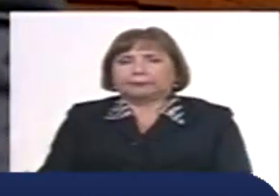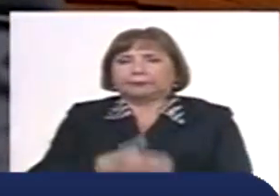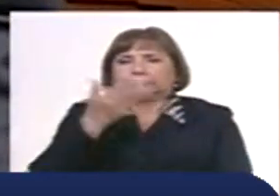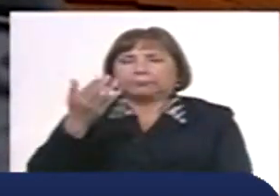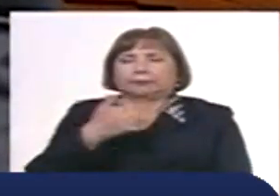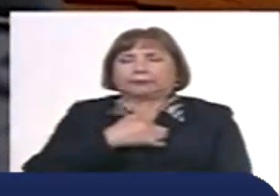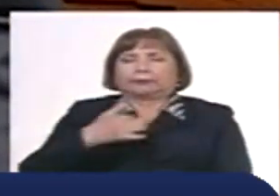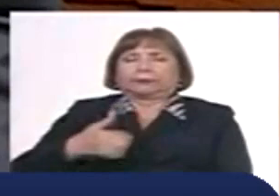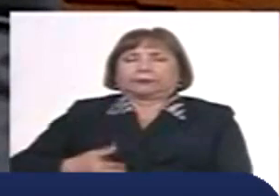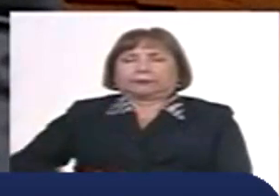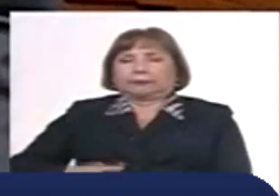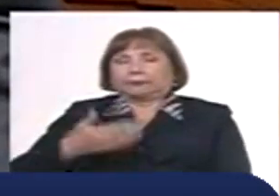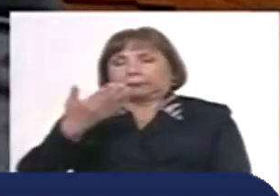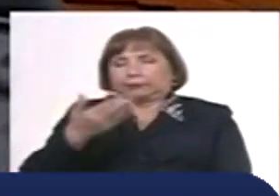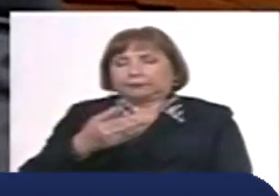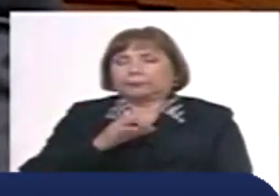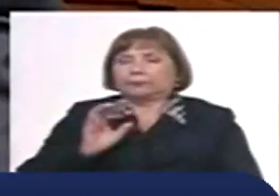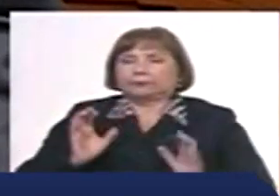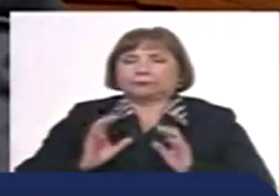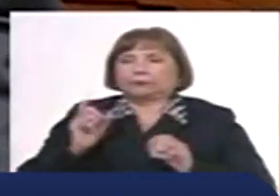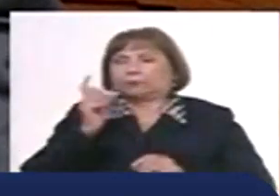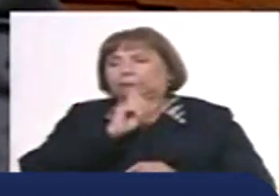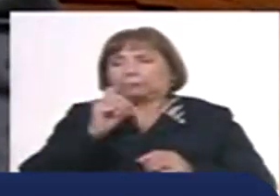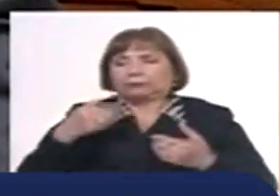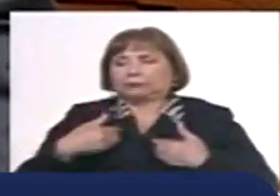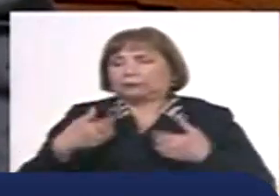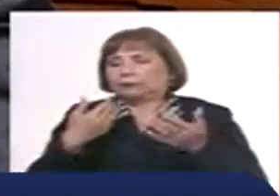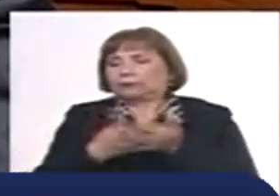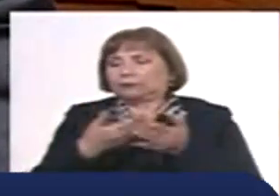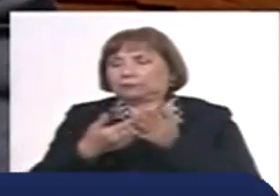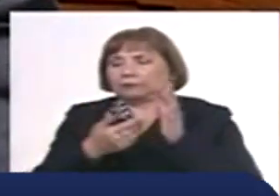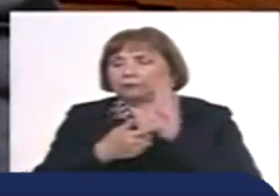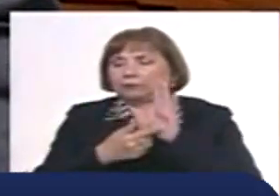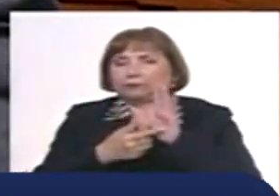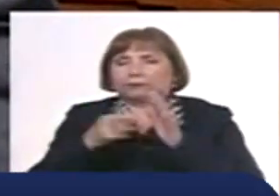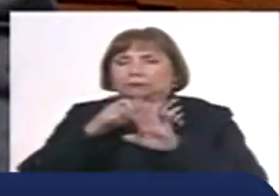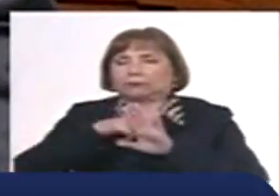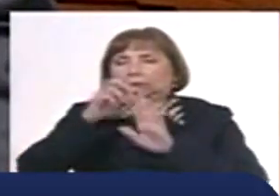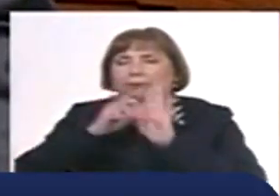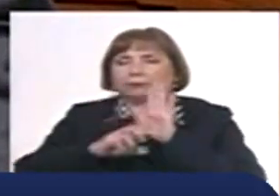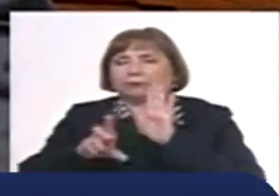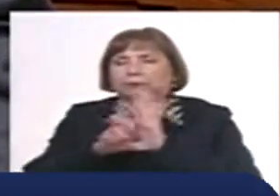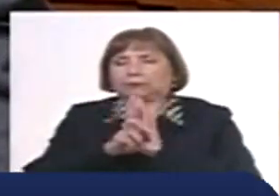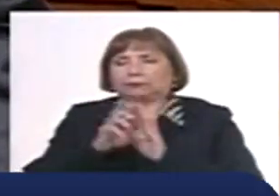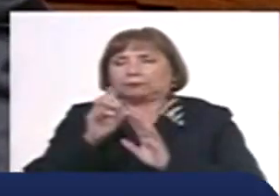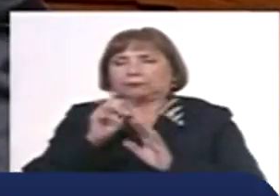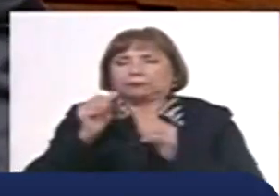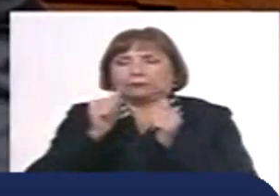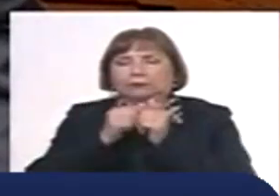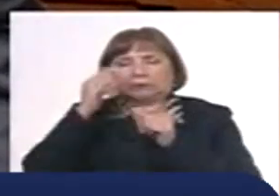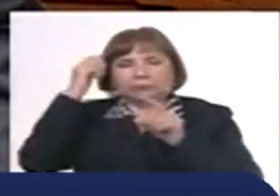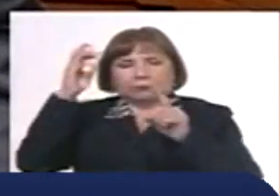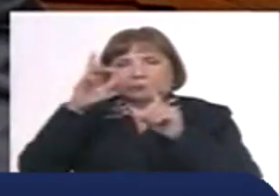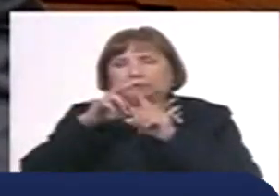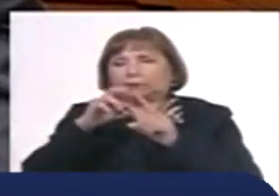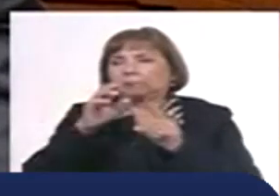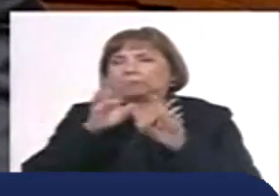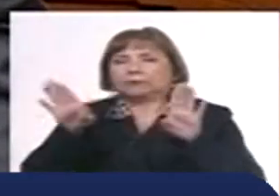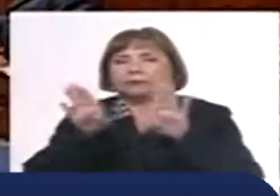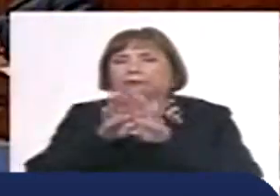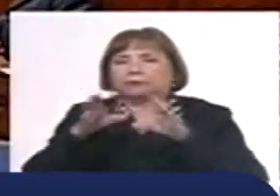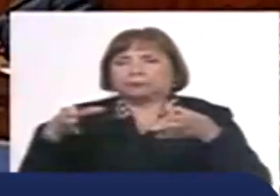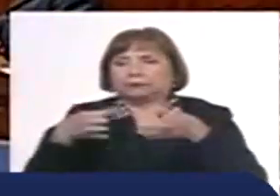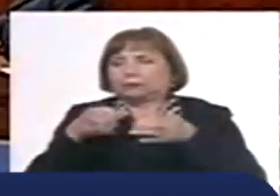Señor presidente, no vengo a presentar el proyecto de ley con el fin de cerrar el